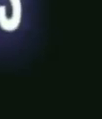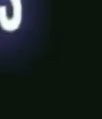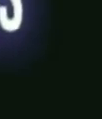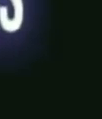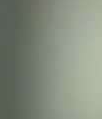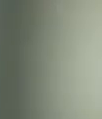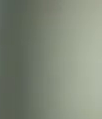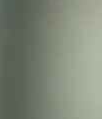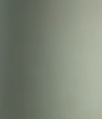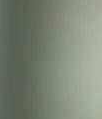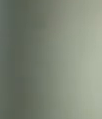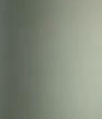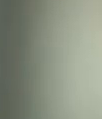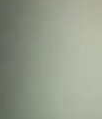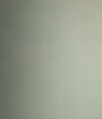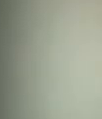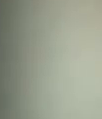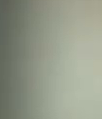y